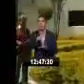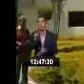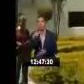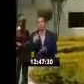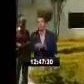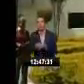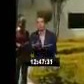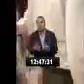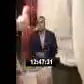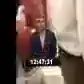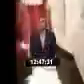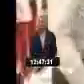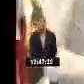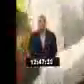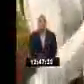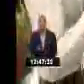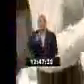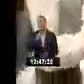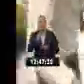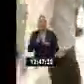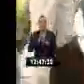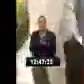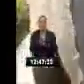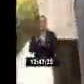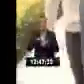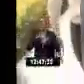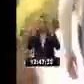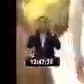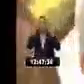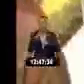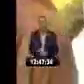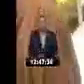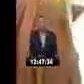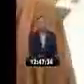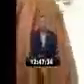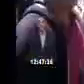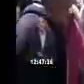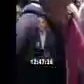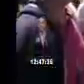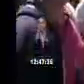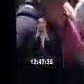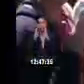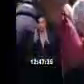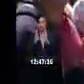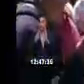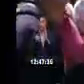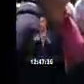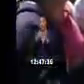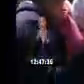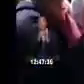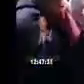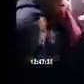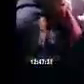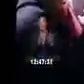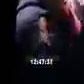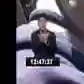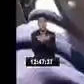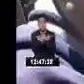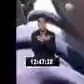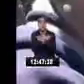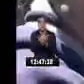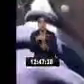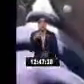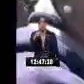el gerente de la casa de salud no quiso pronunciarse sobre el tema cuál fue lo puede atender al momento en la lista de espera de traumatología del